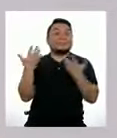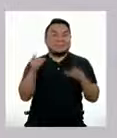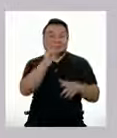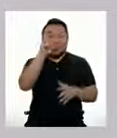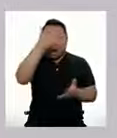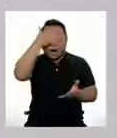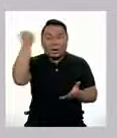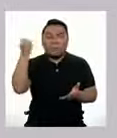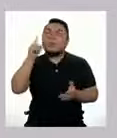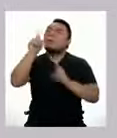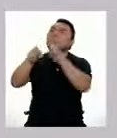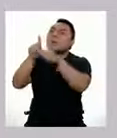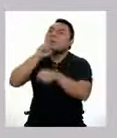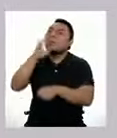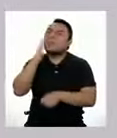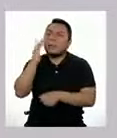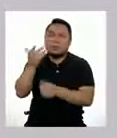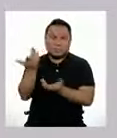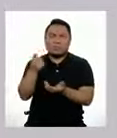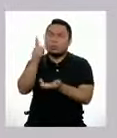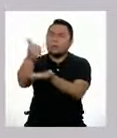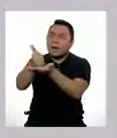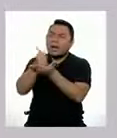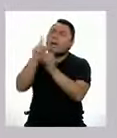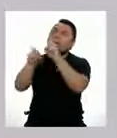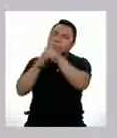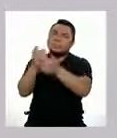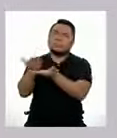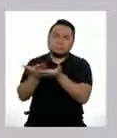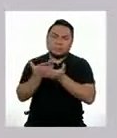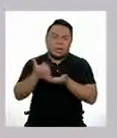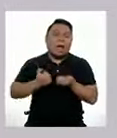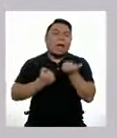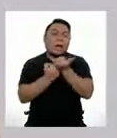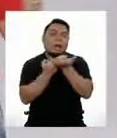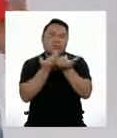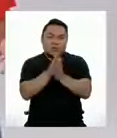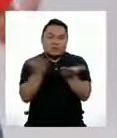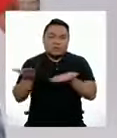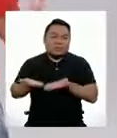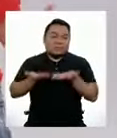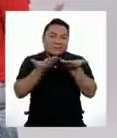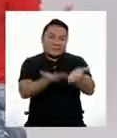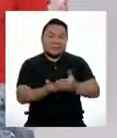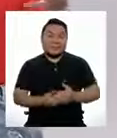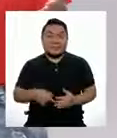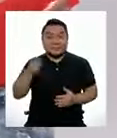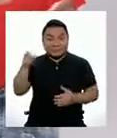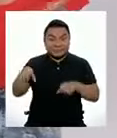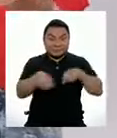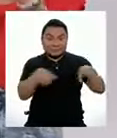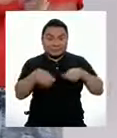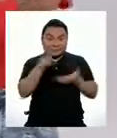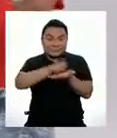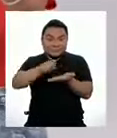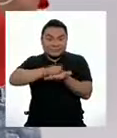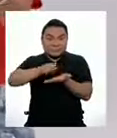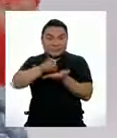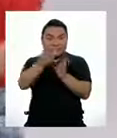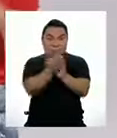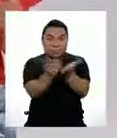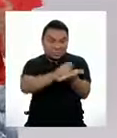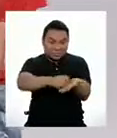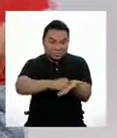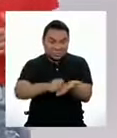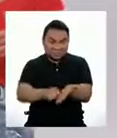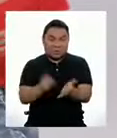olvides de pedir ayuda a tus padres o algún adulto responsable para poder acceder a estos materiales. Estas actividades las puedes hacer en tu